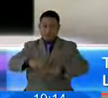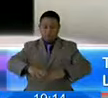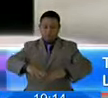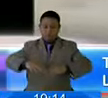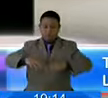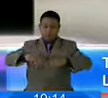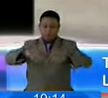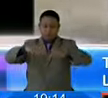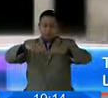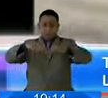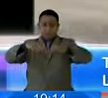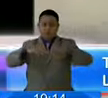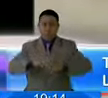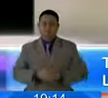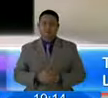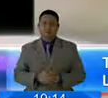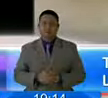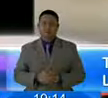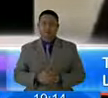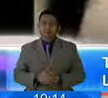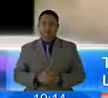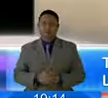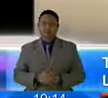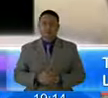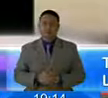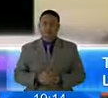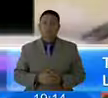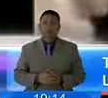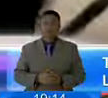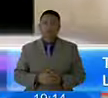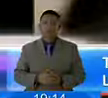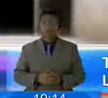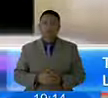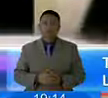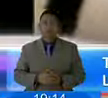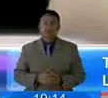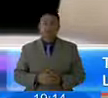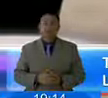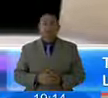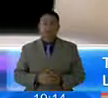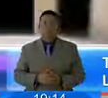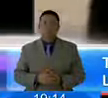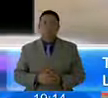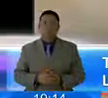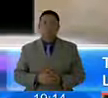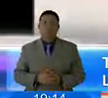totalmente de agua.